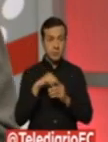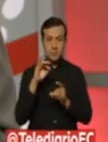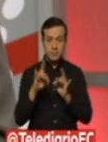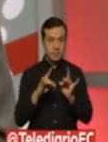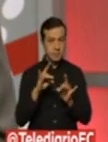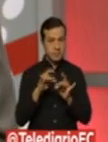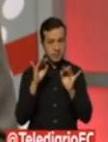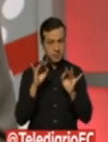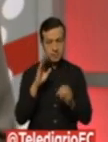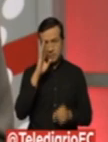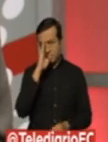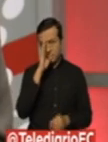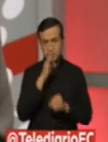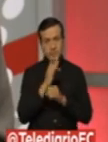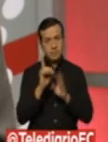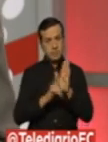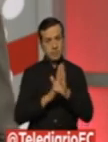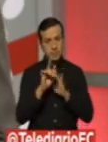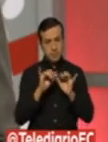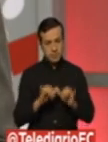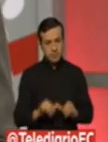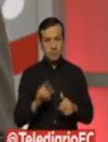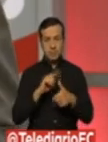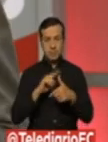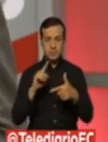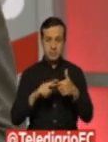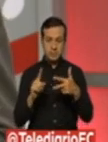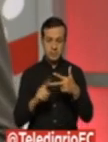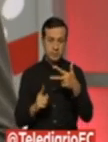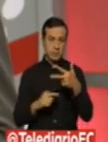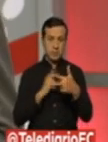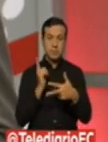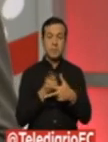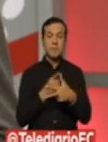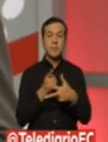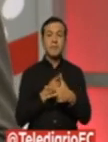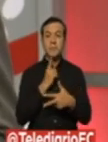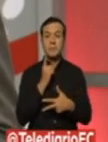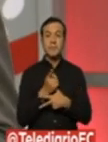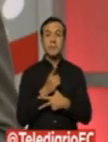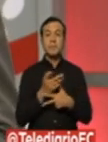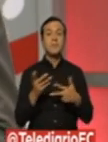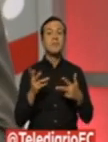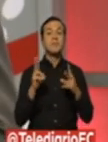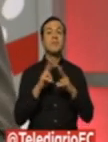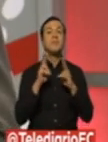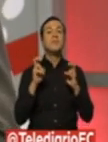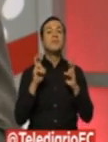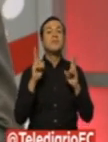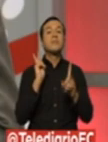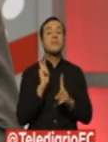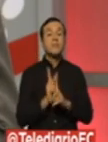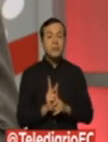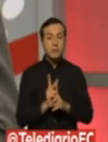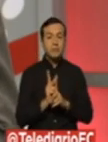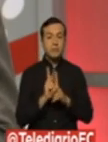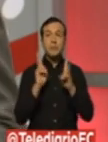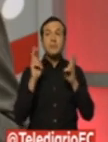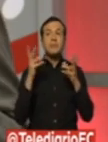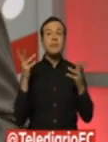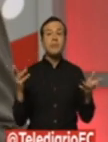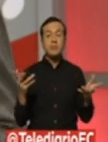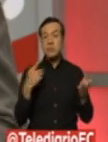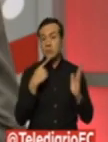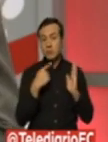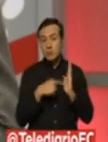con los objetivos de desarrollo sostenible en tres ejes un primer eje que es el relacionado con factores abióticos es